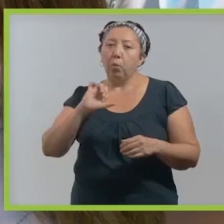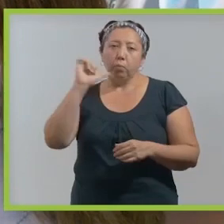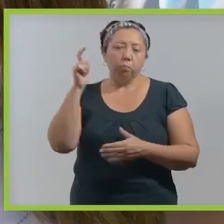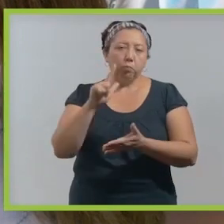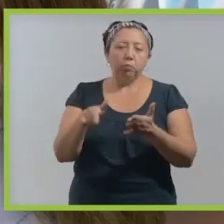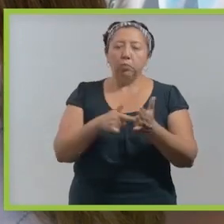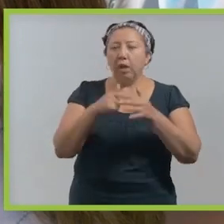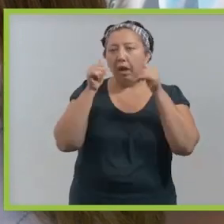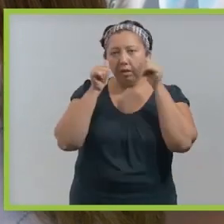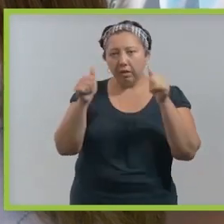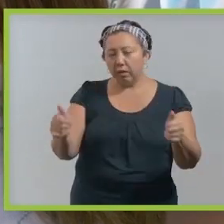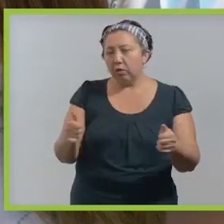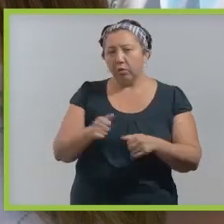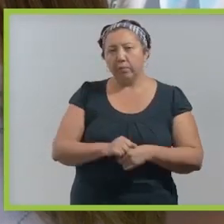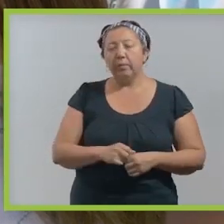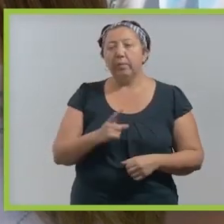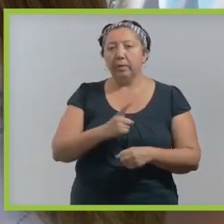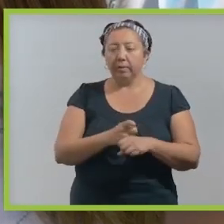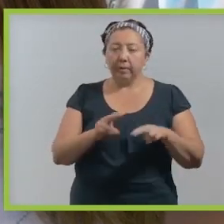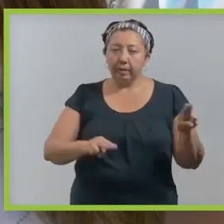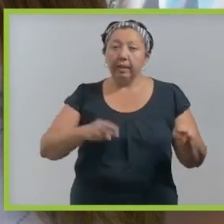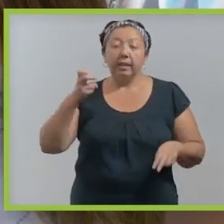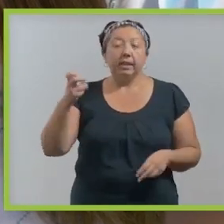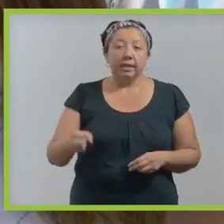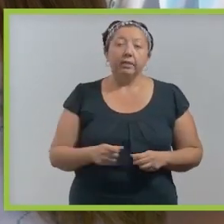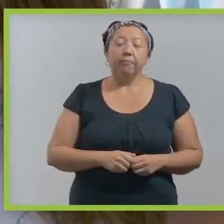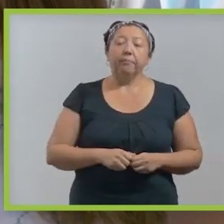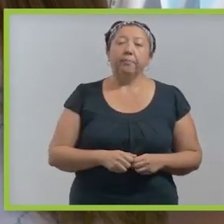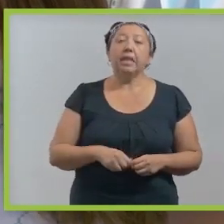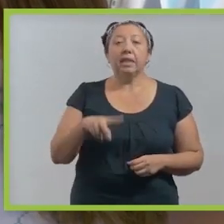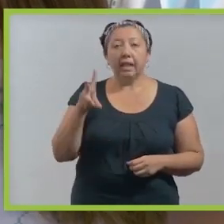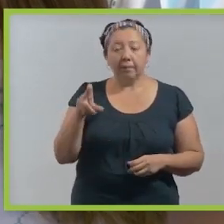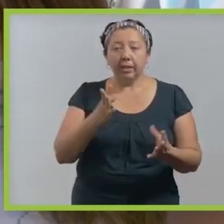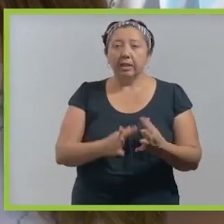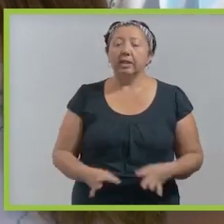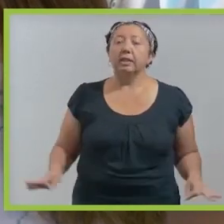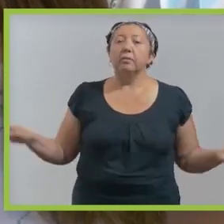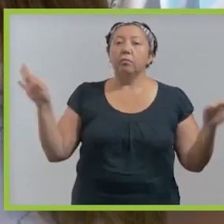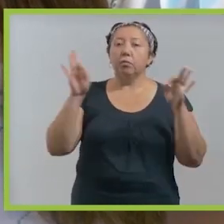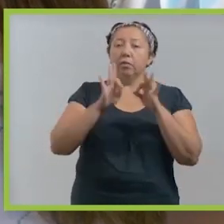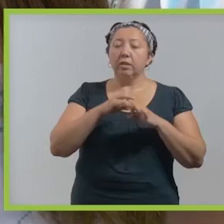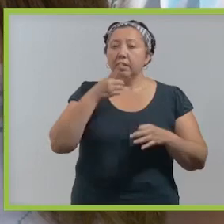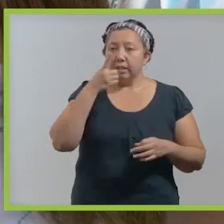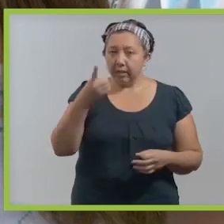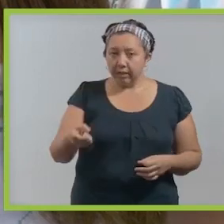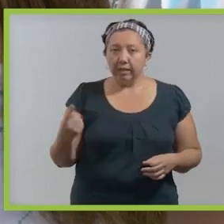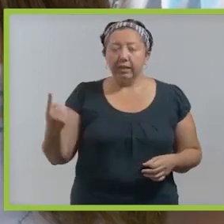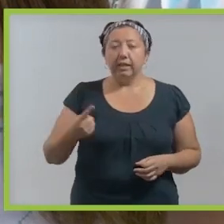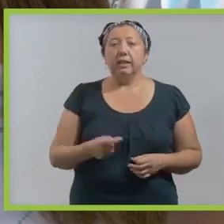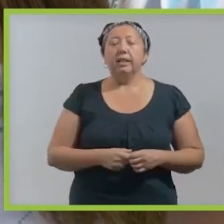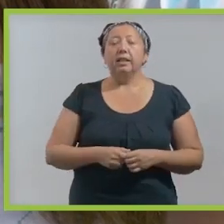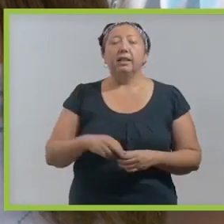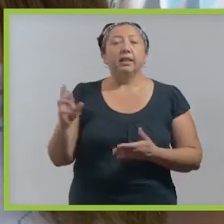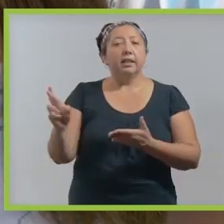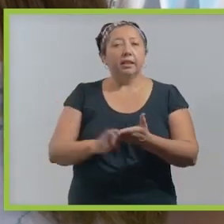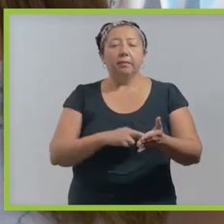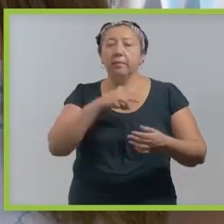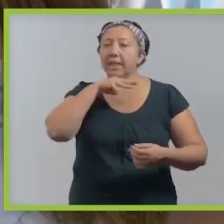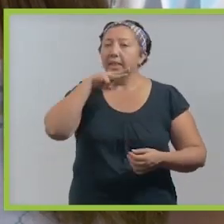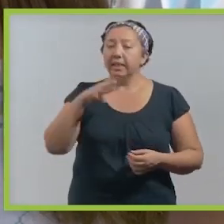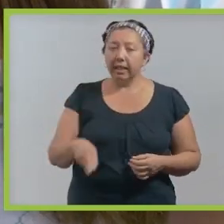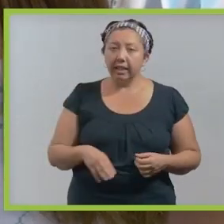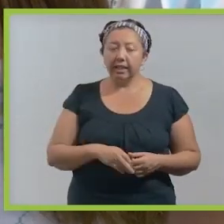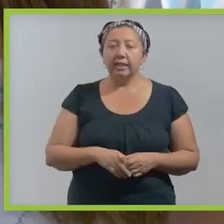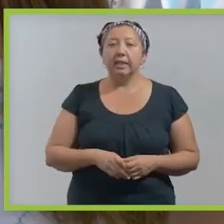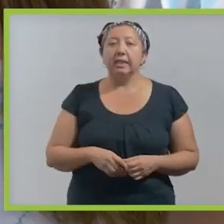estar en una atención de primer nivel. En ese sentido, también es importante señalar que a pesar de reiterados